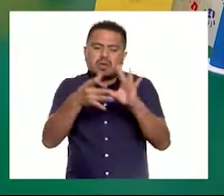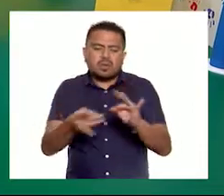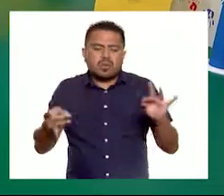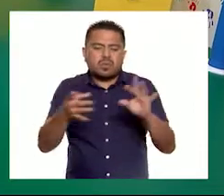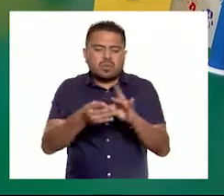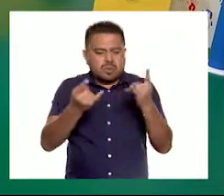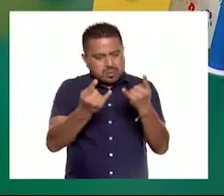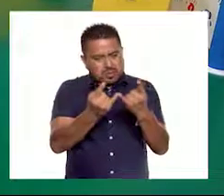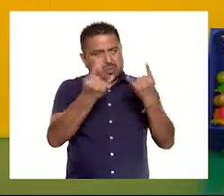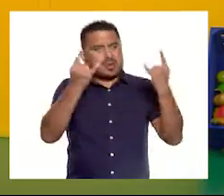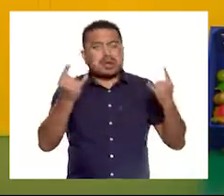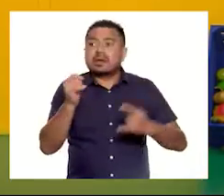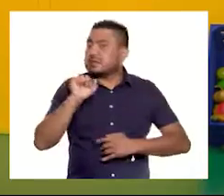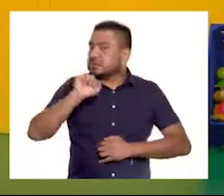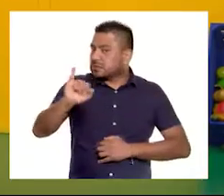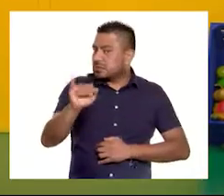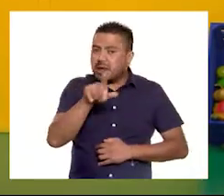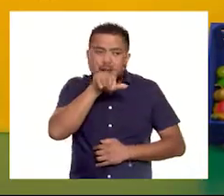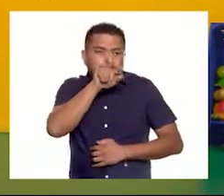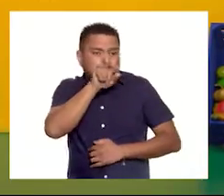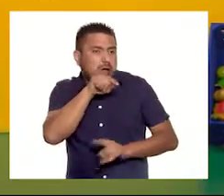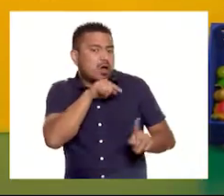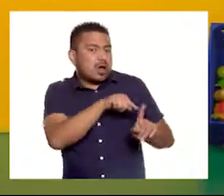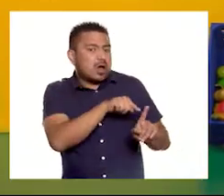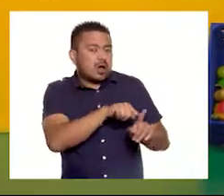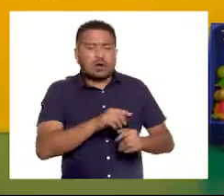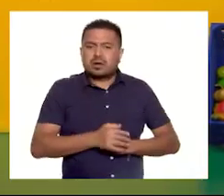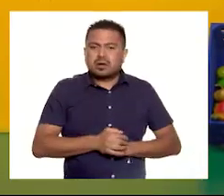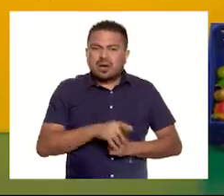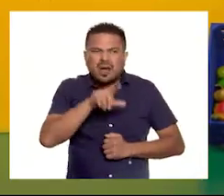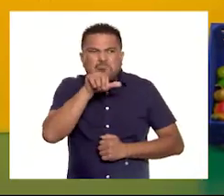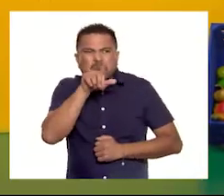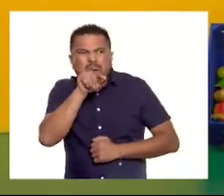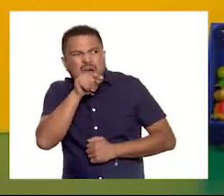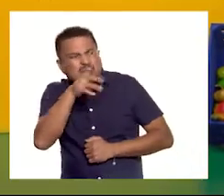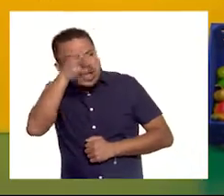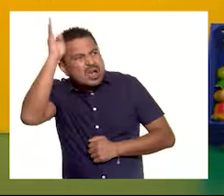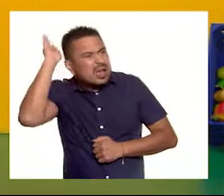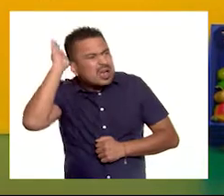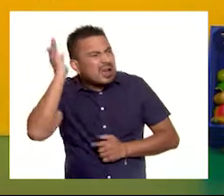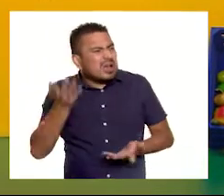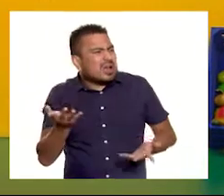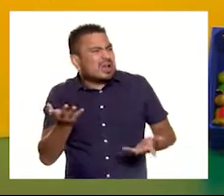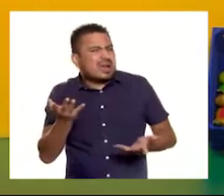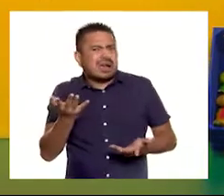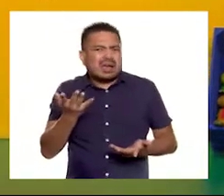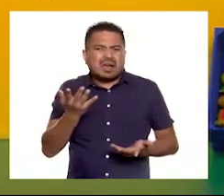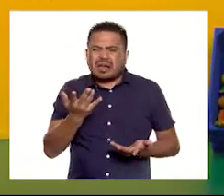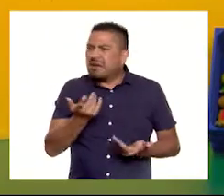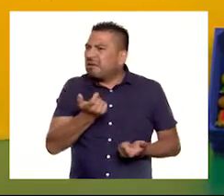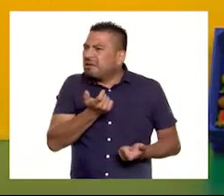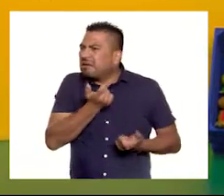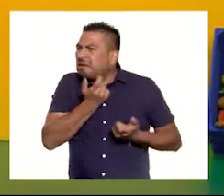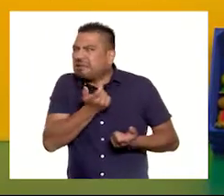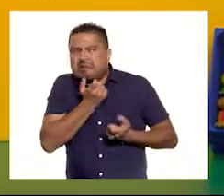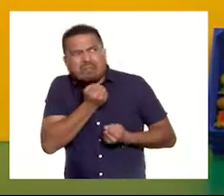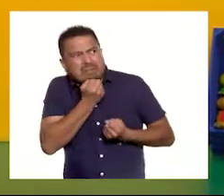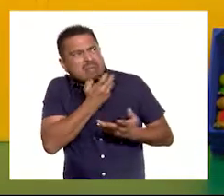cuento. Sí, a las gallinas. ¿A las gallinas? Exclamó riendo